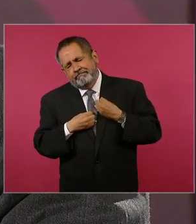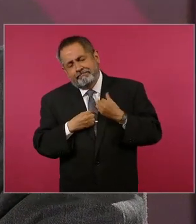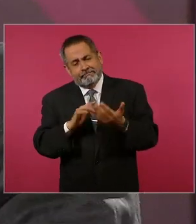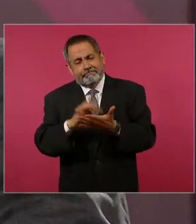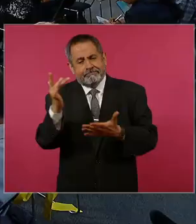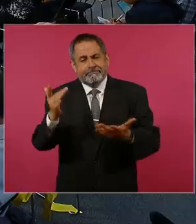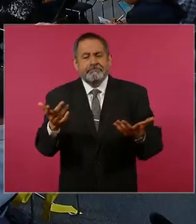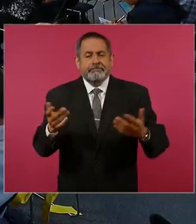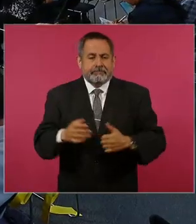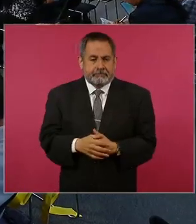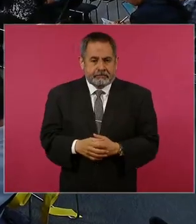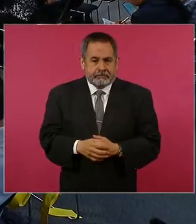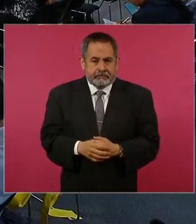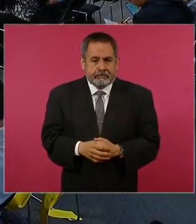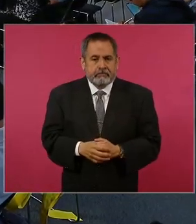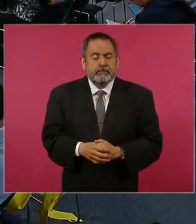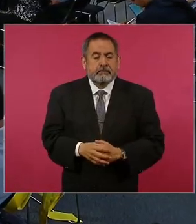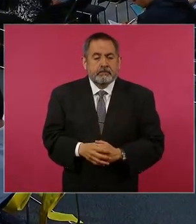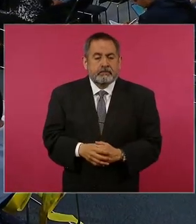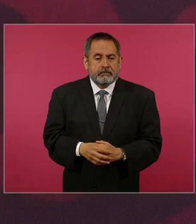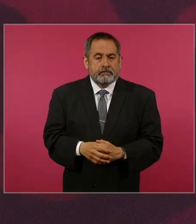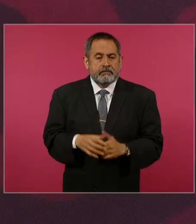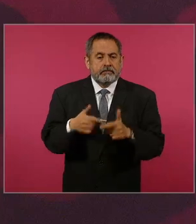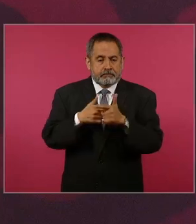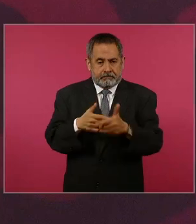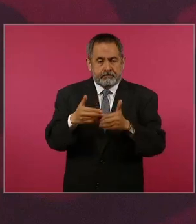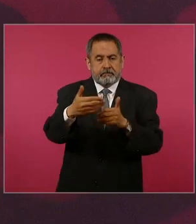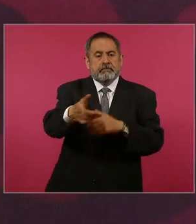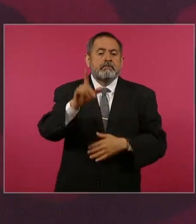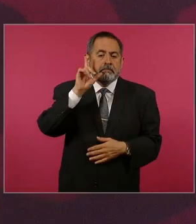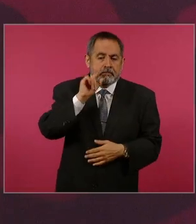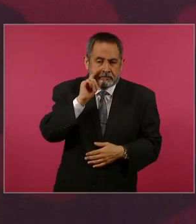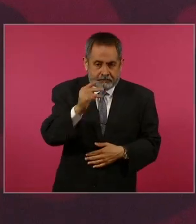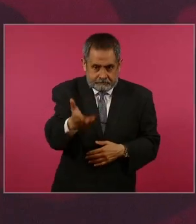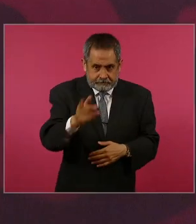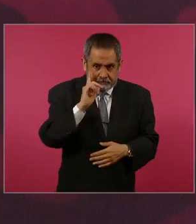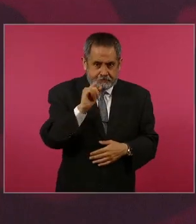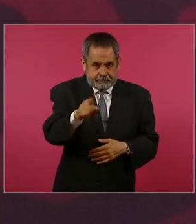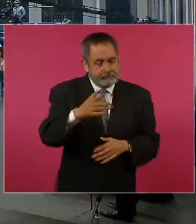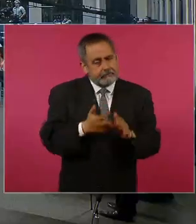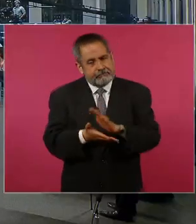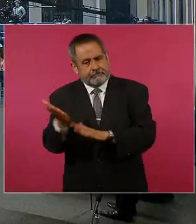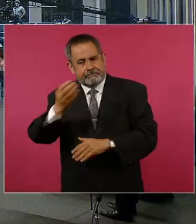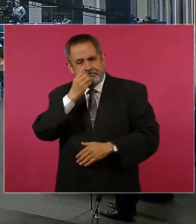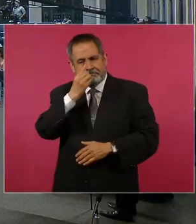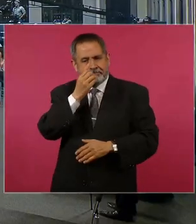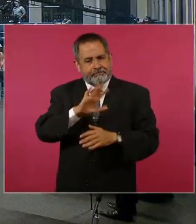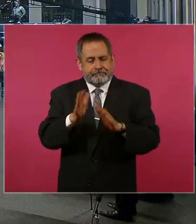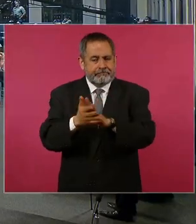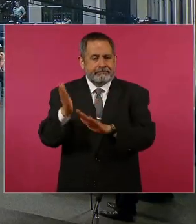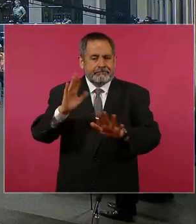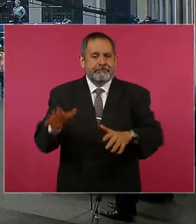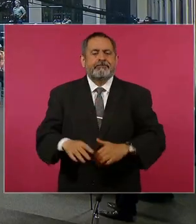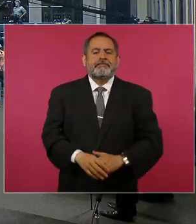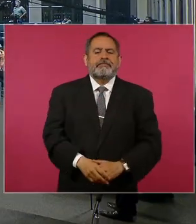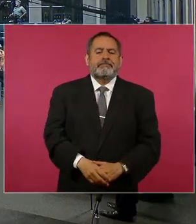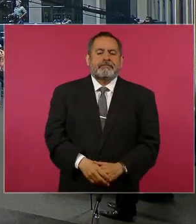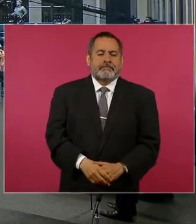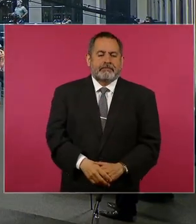Entonces, vamos a continuar mañana y vámonos a desayunar.